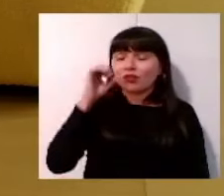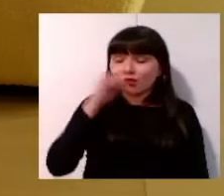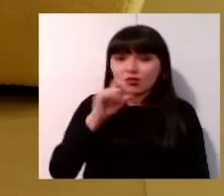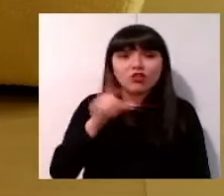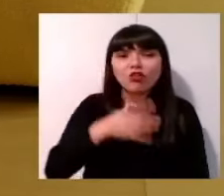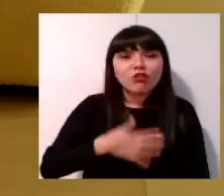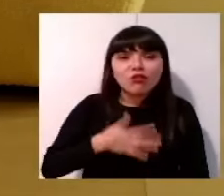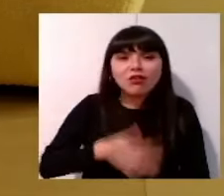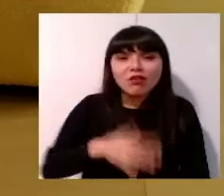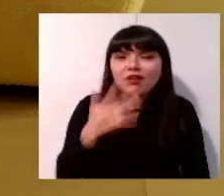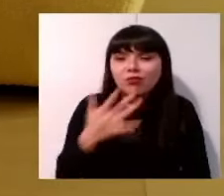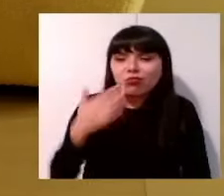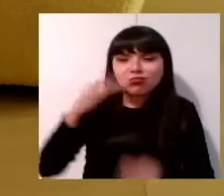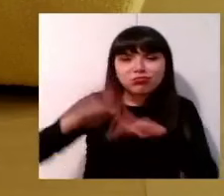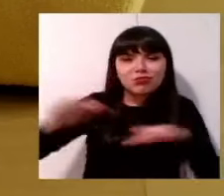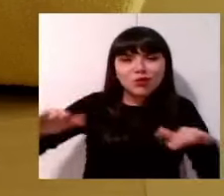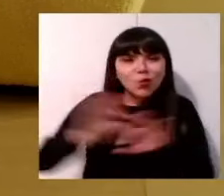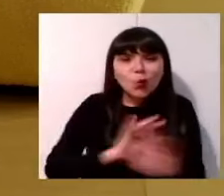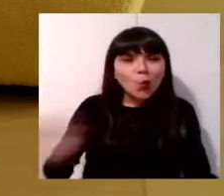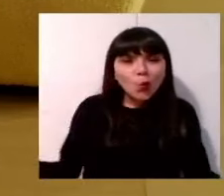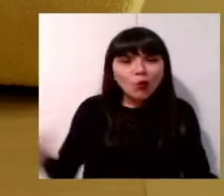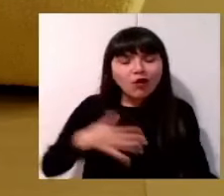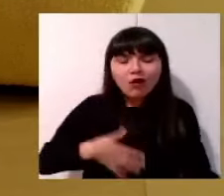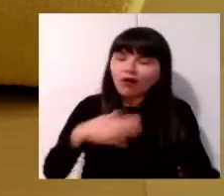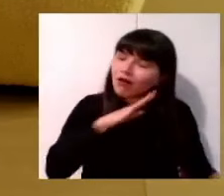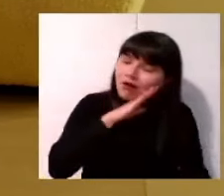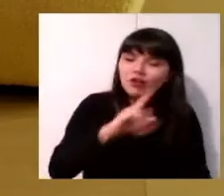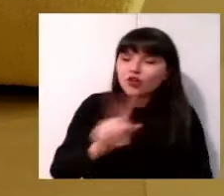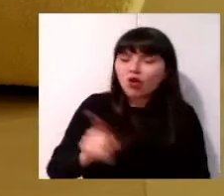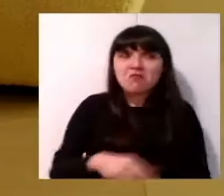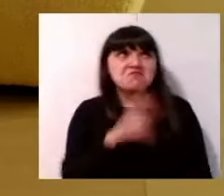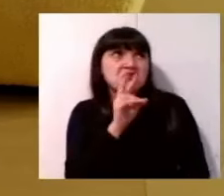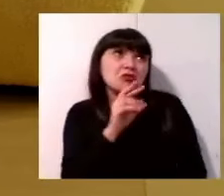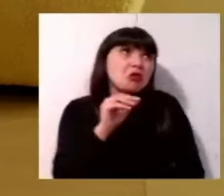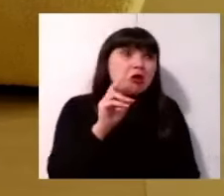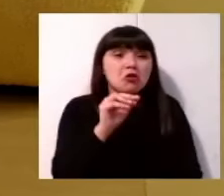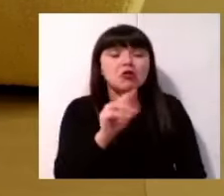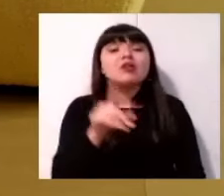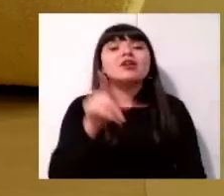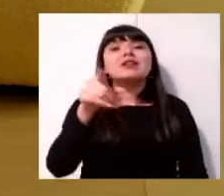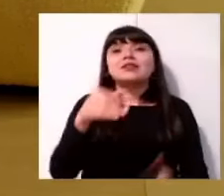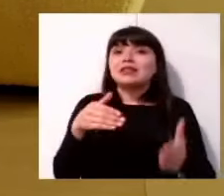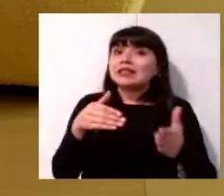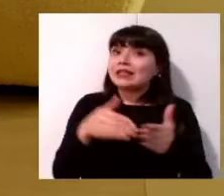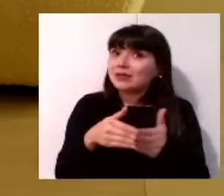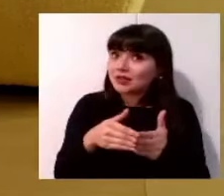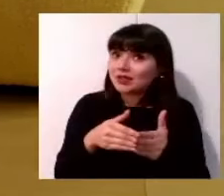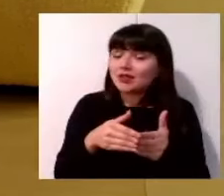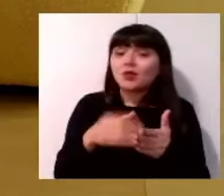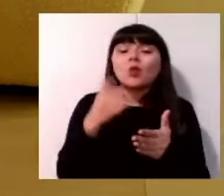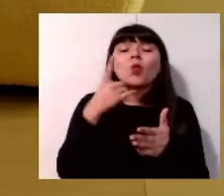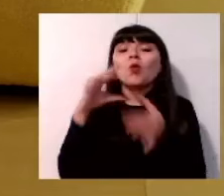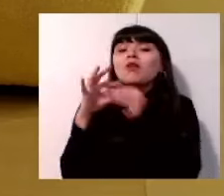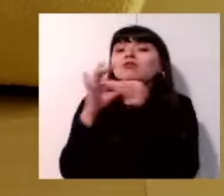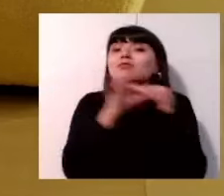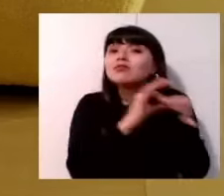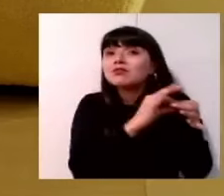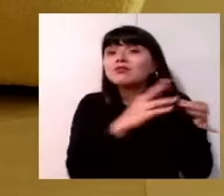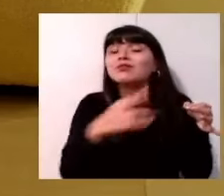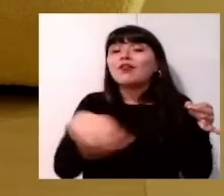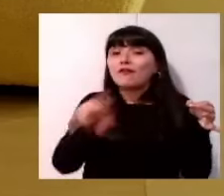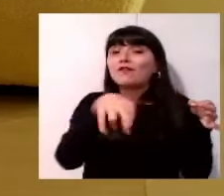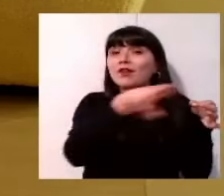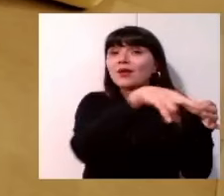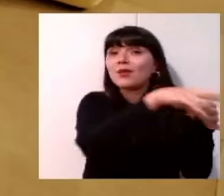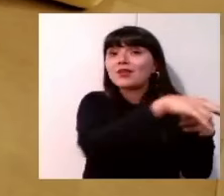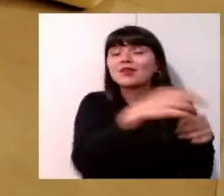Mira, bueno, son niños de partida, pero uno tiene que ponerle límites. Y la causa más frecuente de la resistencia al dormir es cuando ya se les pasa